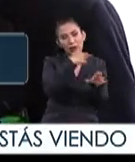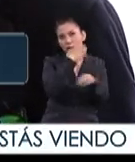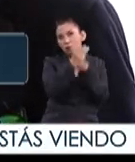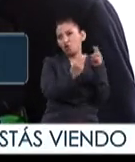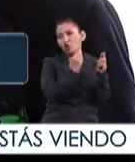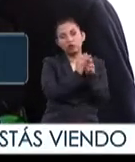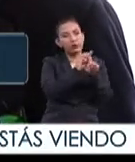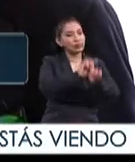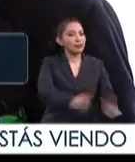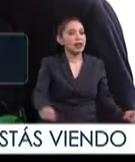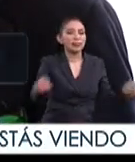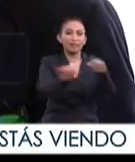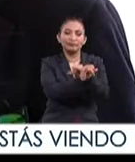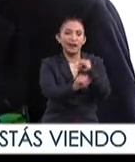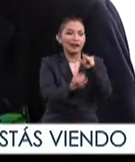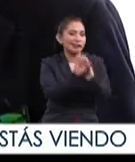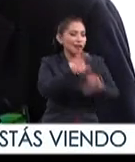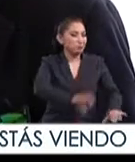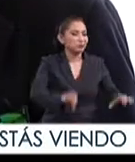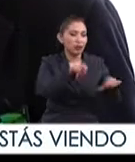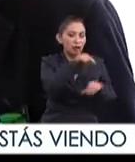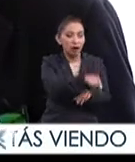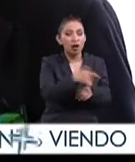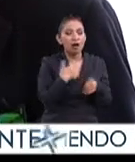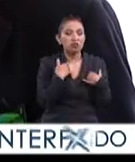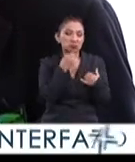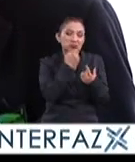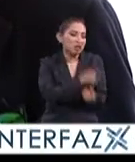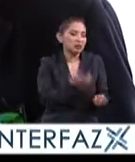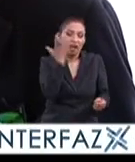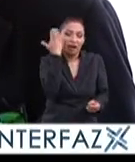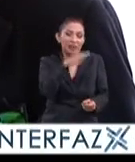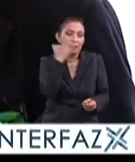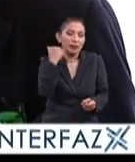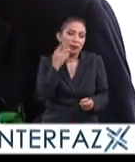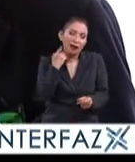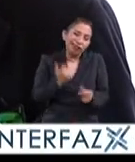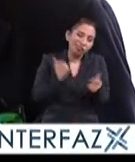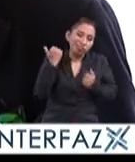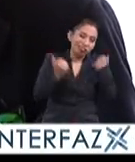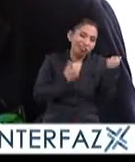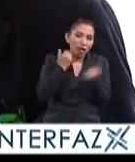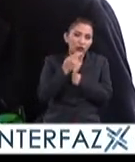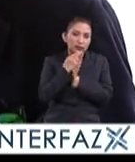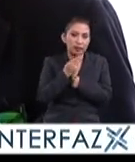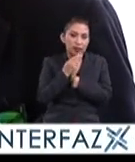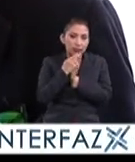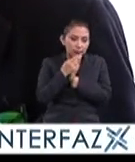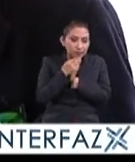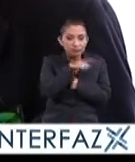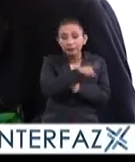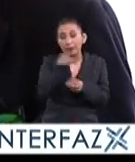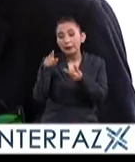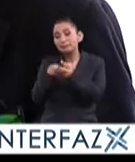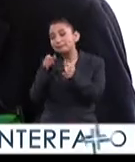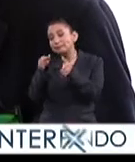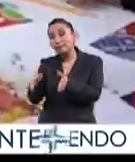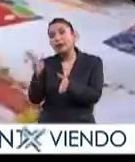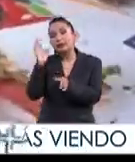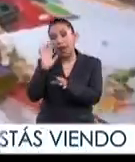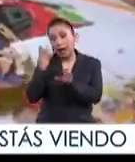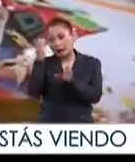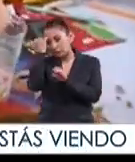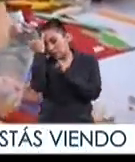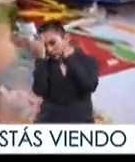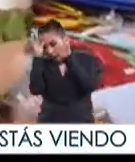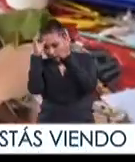mundo ya completamente digitalizado y los chicos tienen que estar ya preparados a sacarle todo el potencial que tienen. Y en segundo lugar, son ya